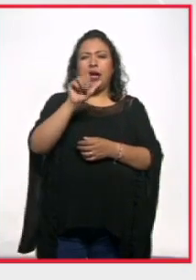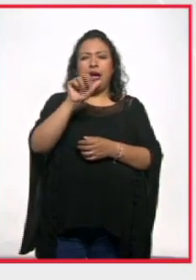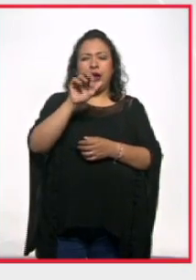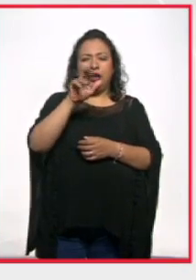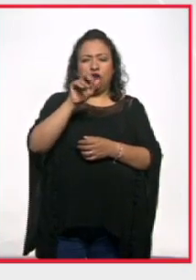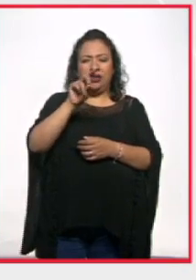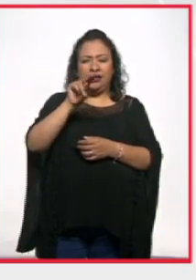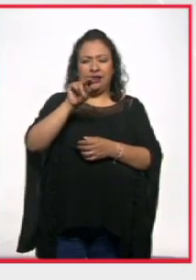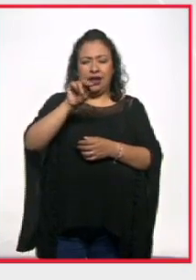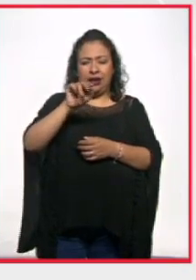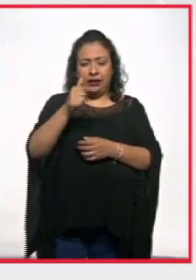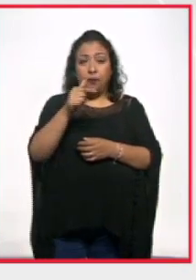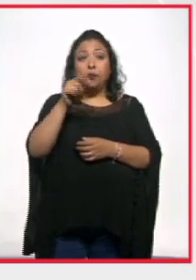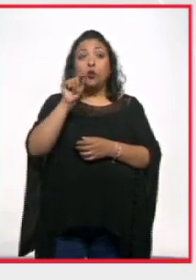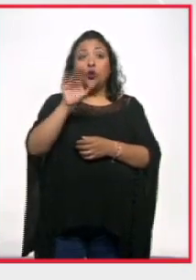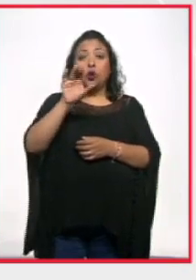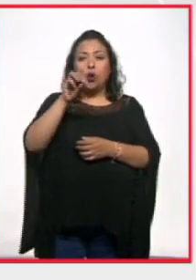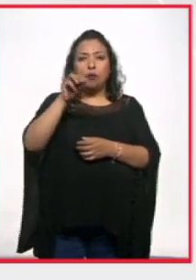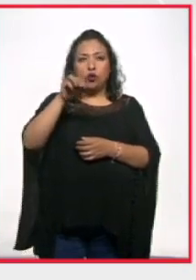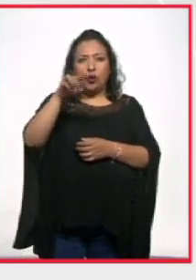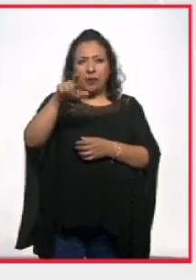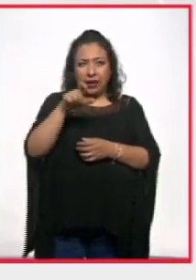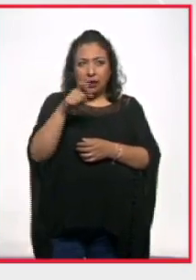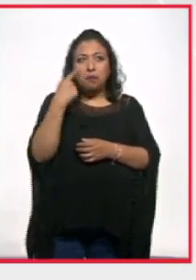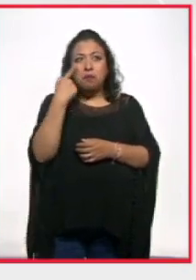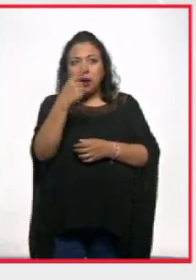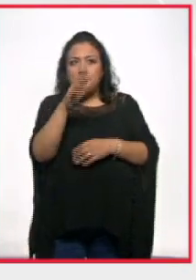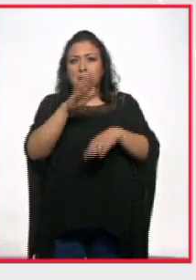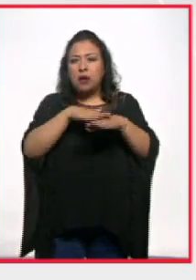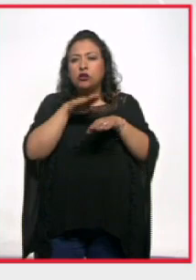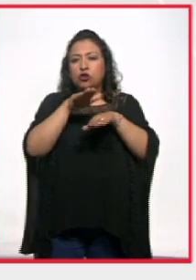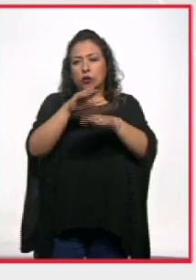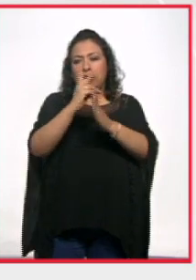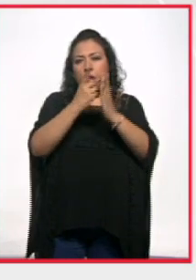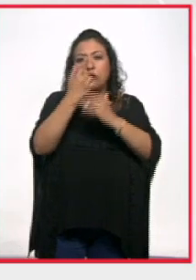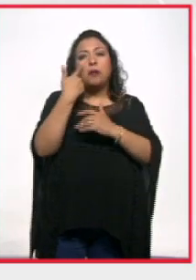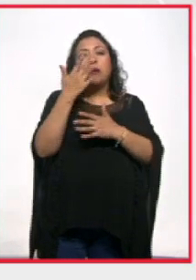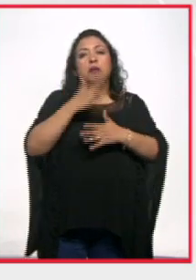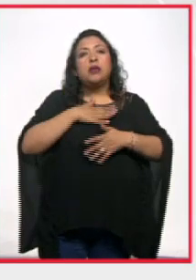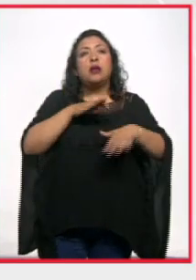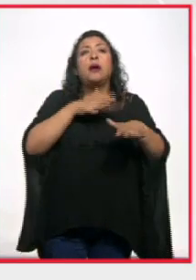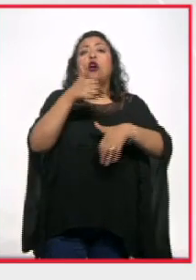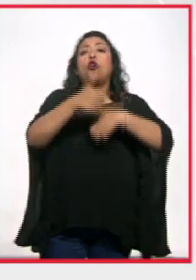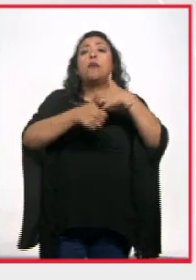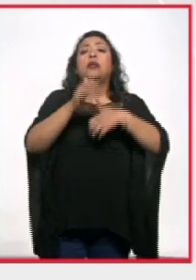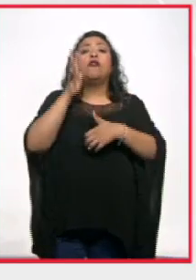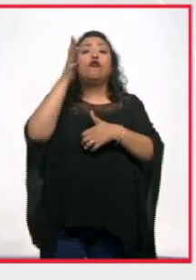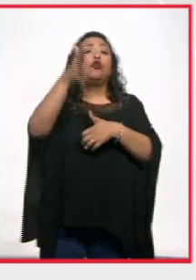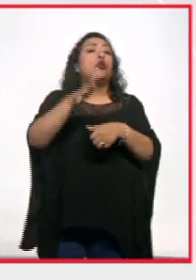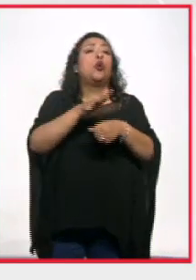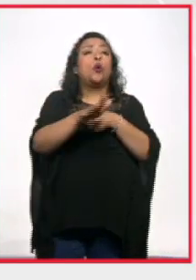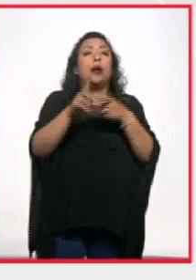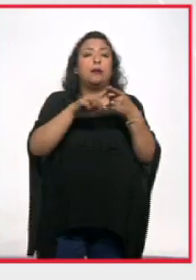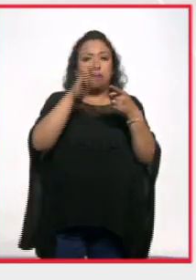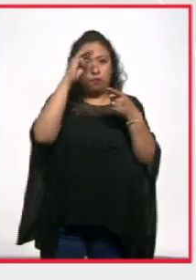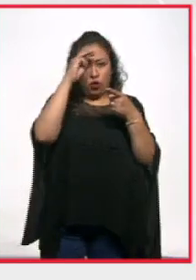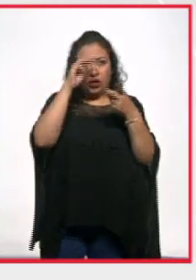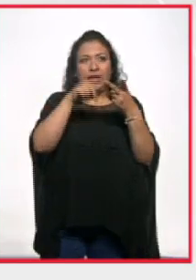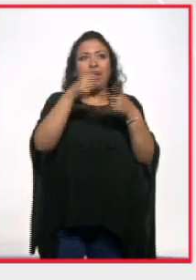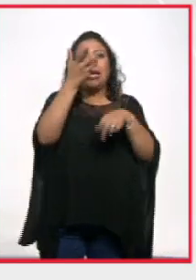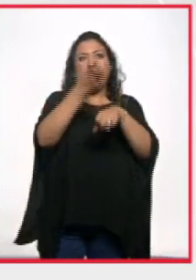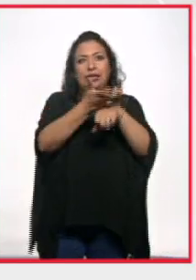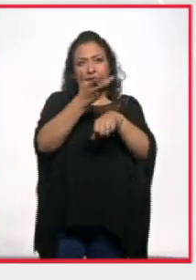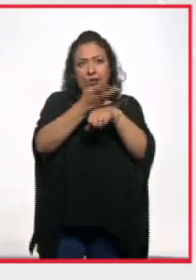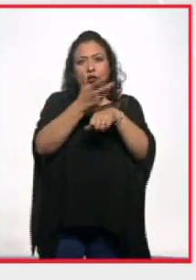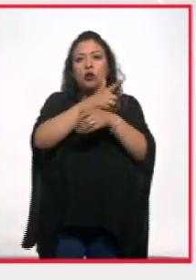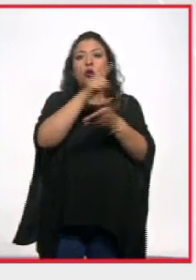www.unamaerodesign.com.mx. Ahí pueden enterarse más del proyecto y ver qué es lo que estamos haciendo. ¿Competencias a futuro cuáles son? Sí, Monterrey y Estados